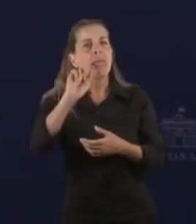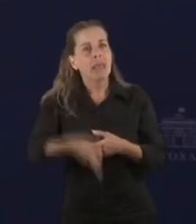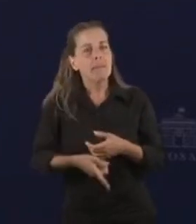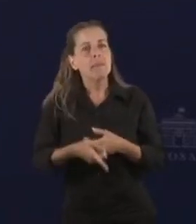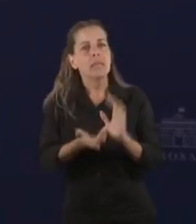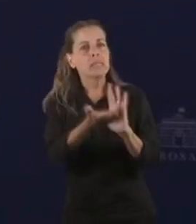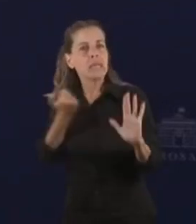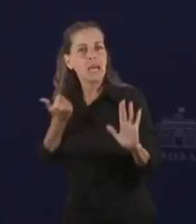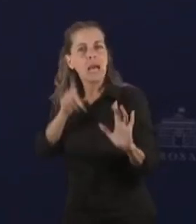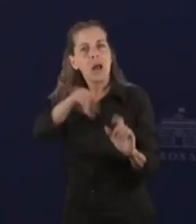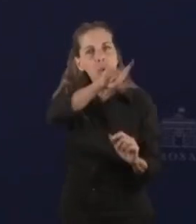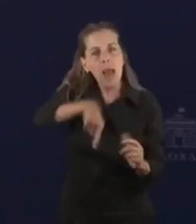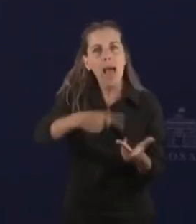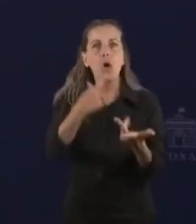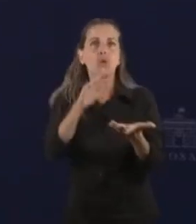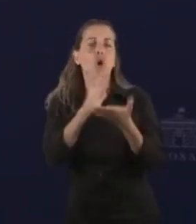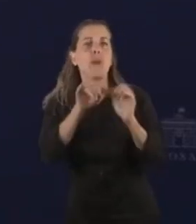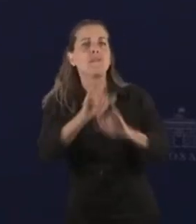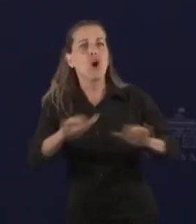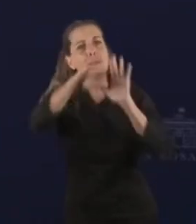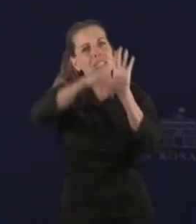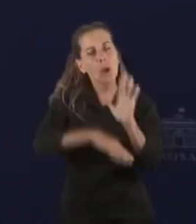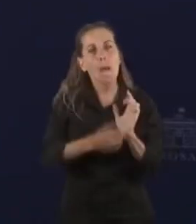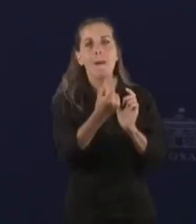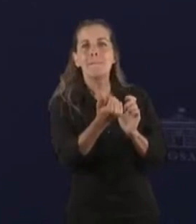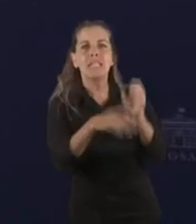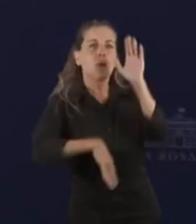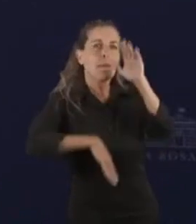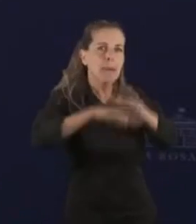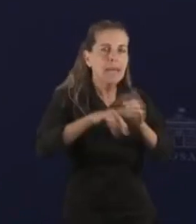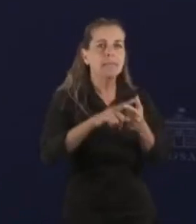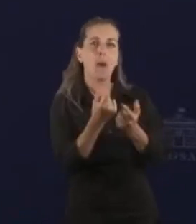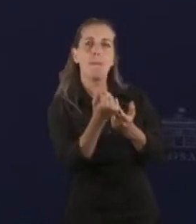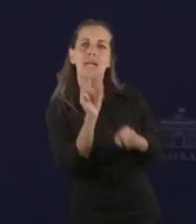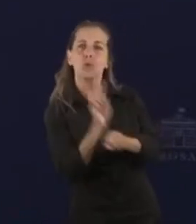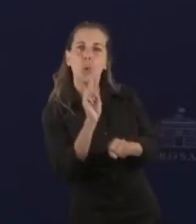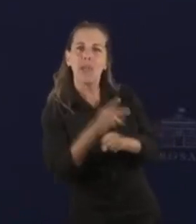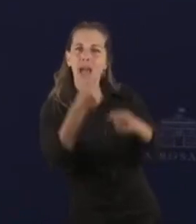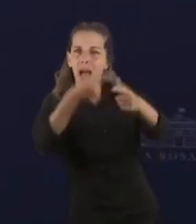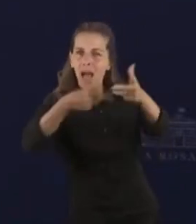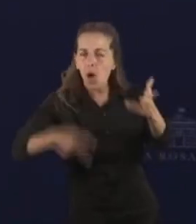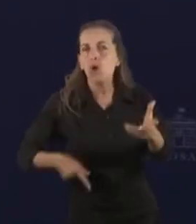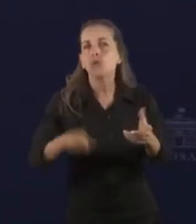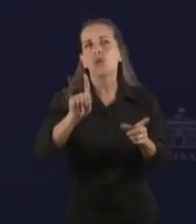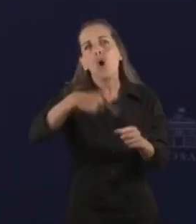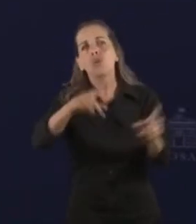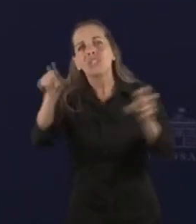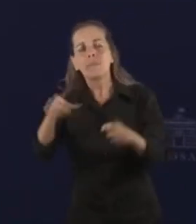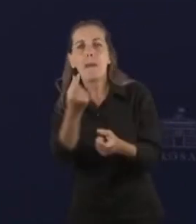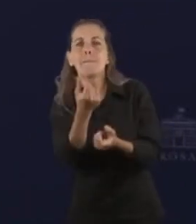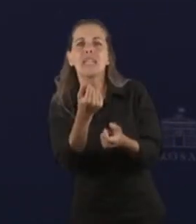régimenes informativos de precios máximos precios cuidados y toda Norma complementaria de precios justos